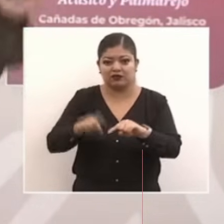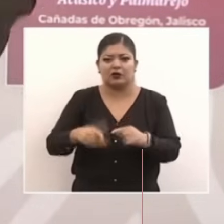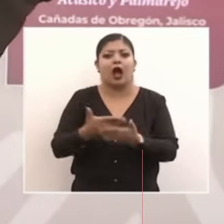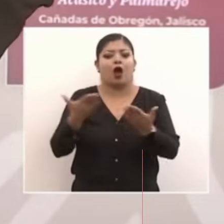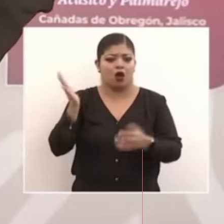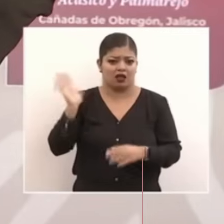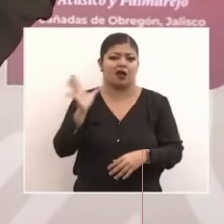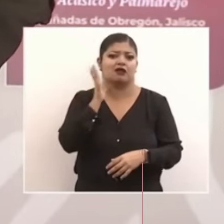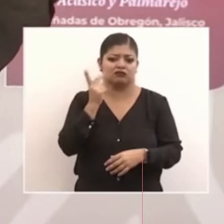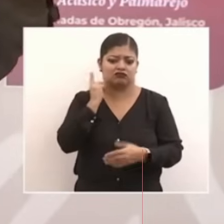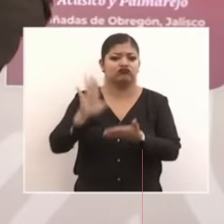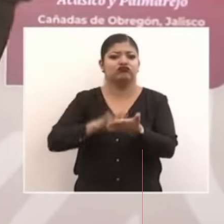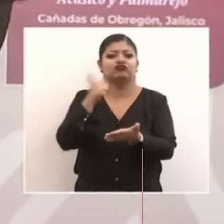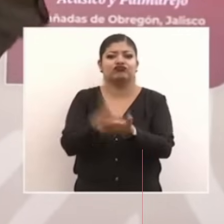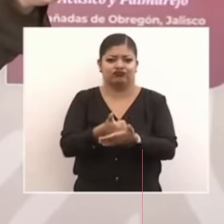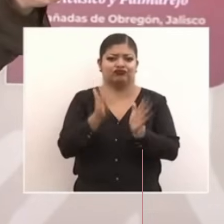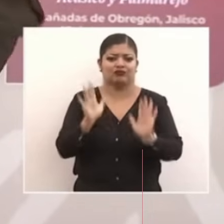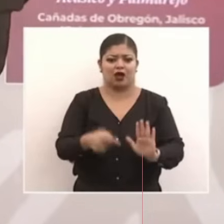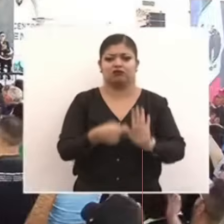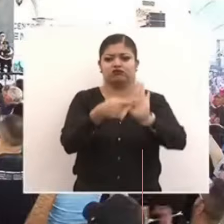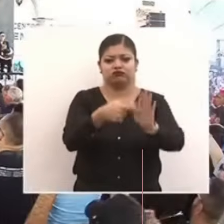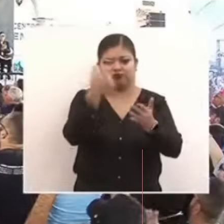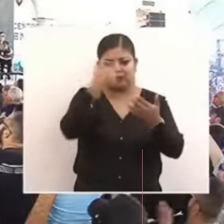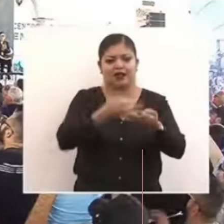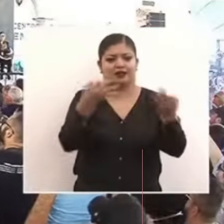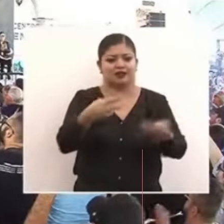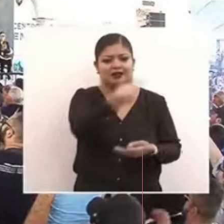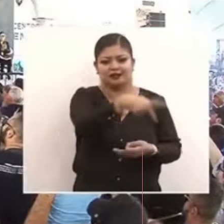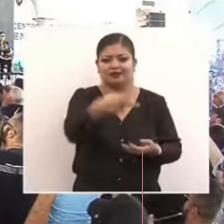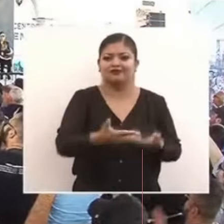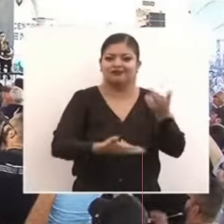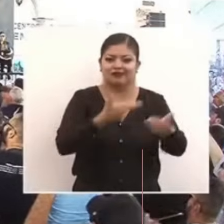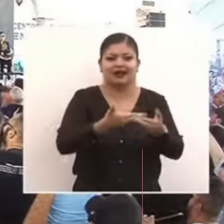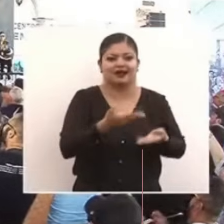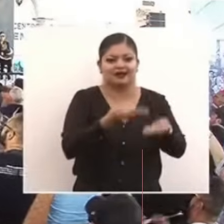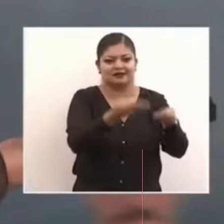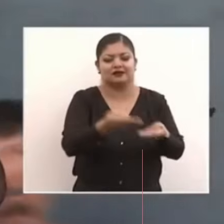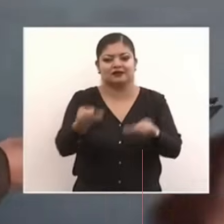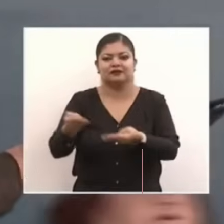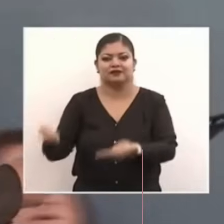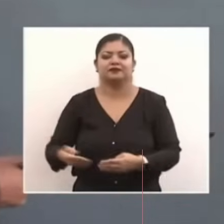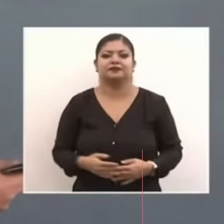Congreso y traemos ya aquí publicado el decreto para regresarles lo que es de ustedes.